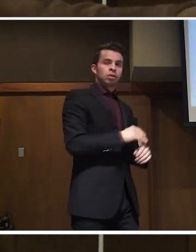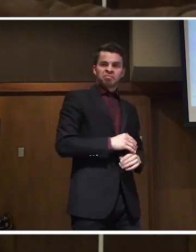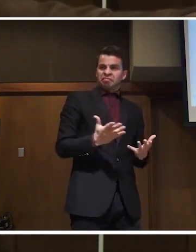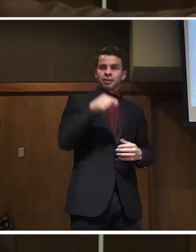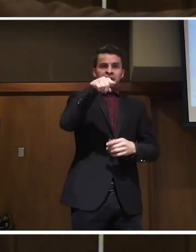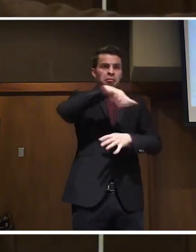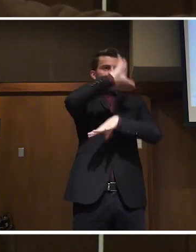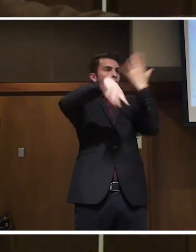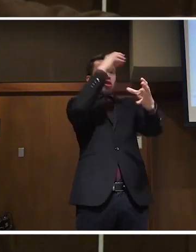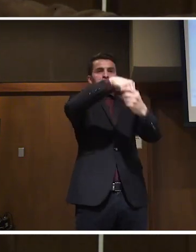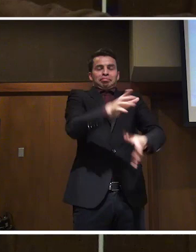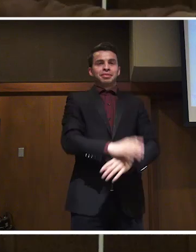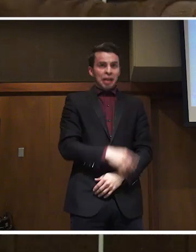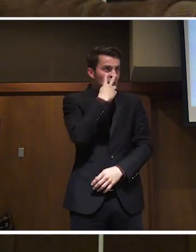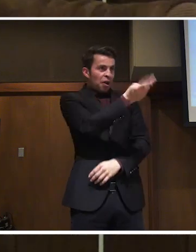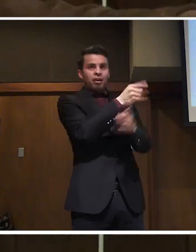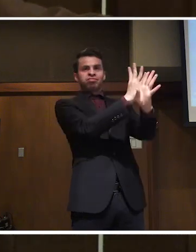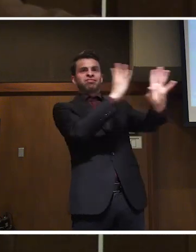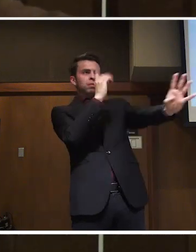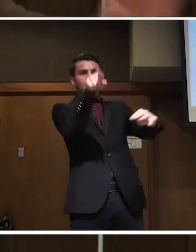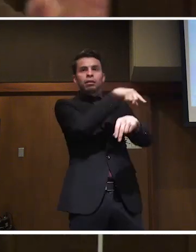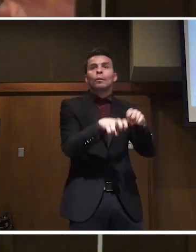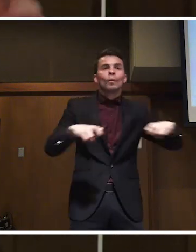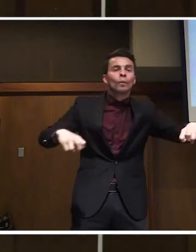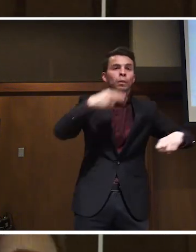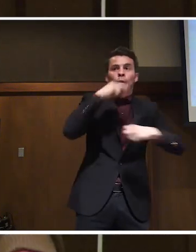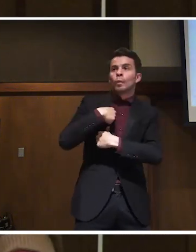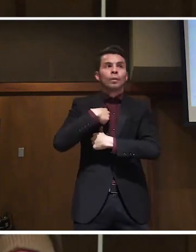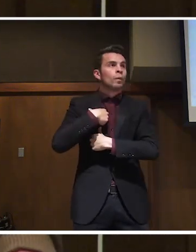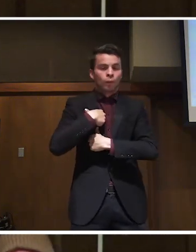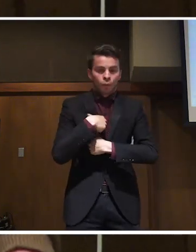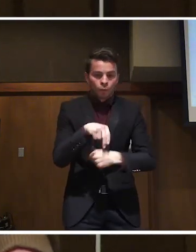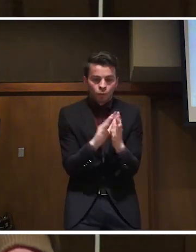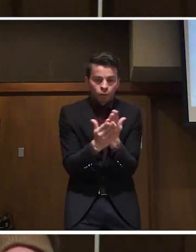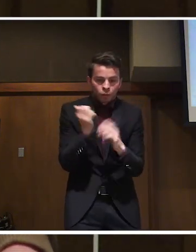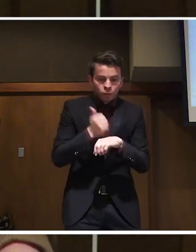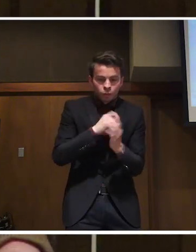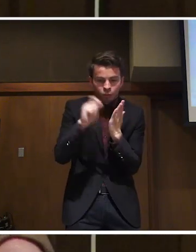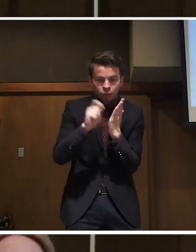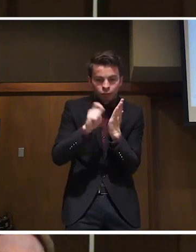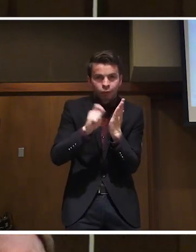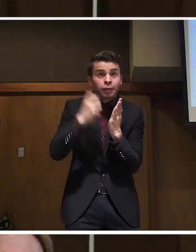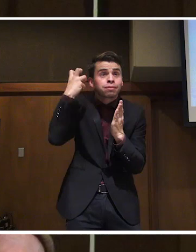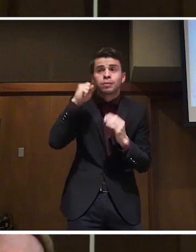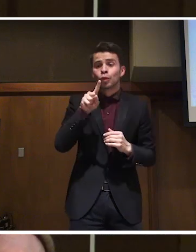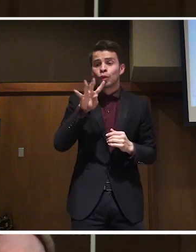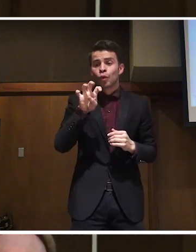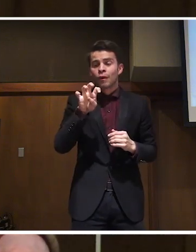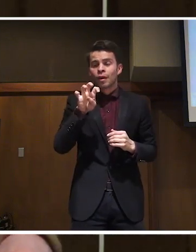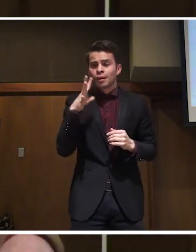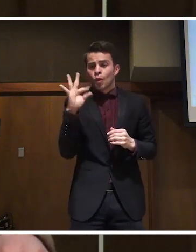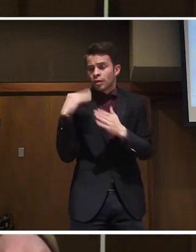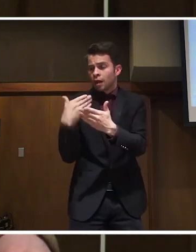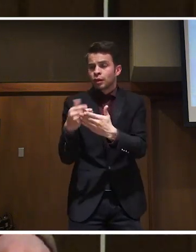una fila de muchachitos haciendo tareas hasta los 50, hasta los 90, a